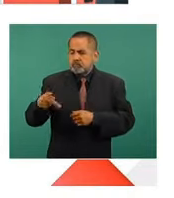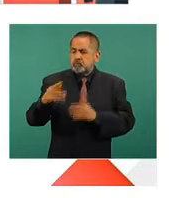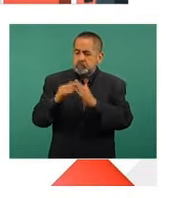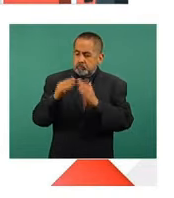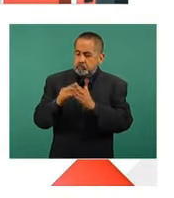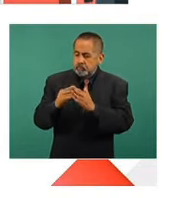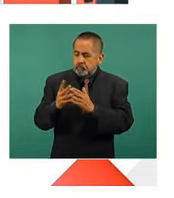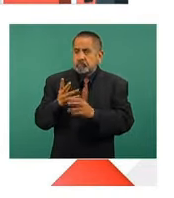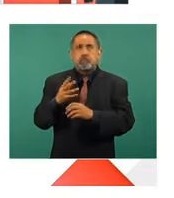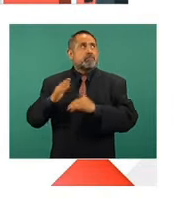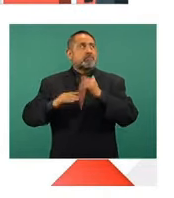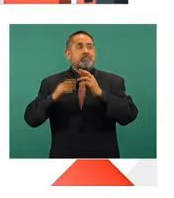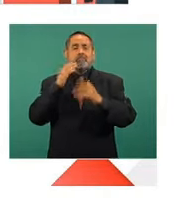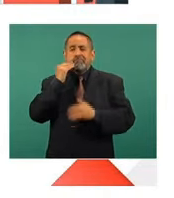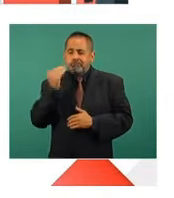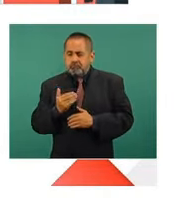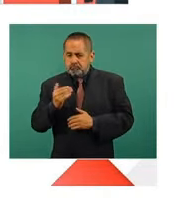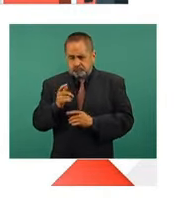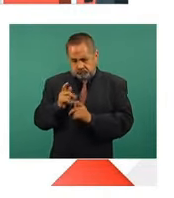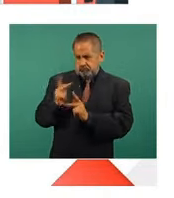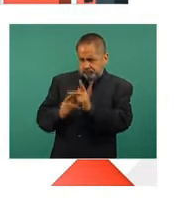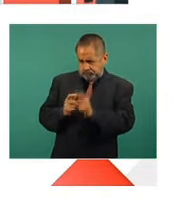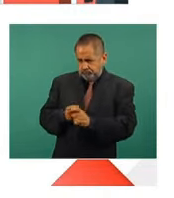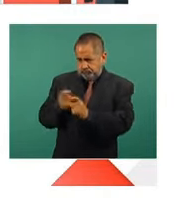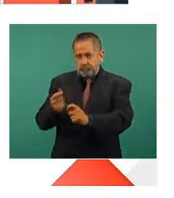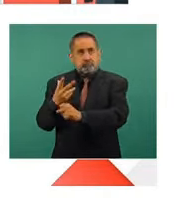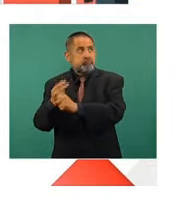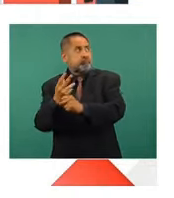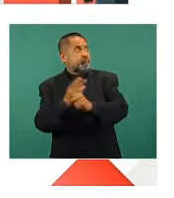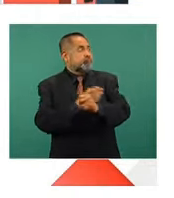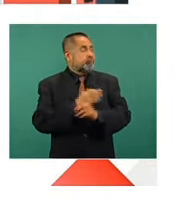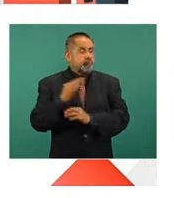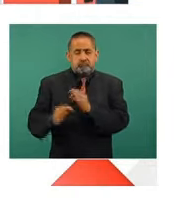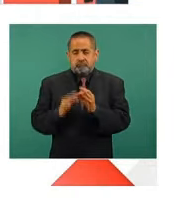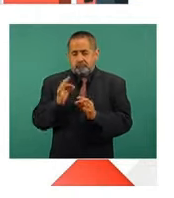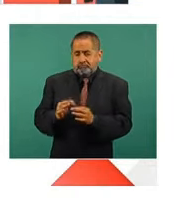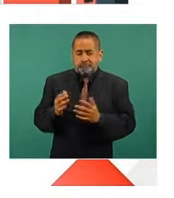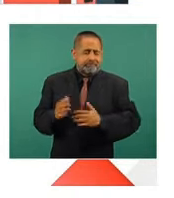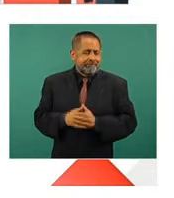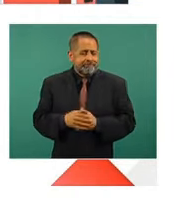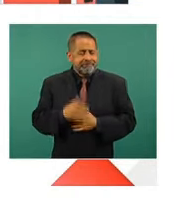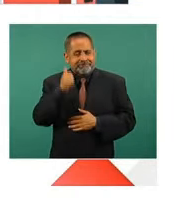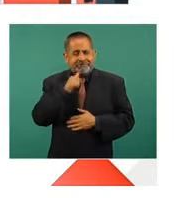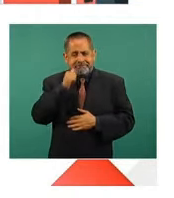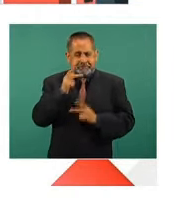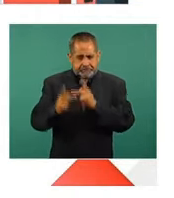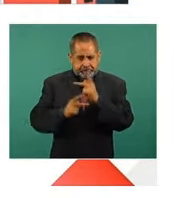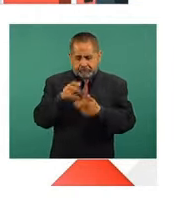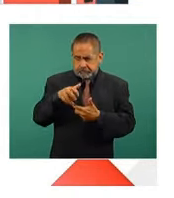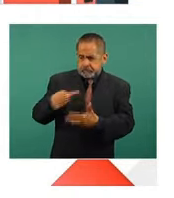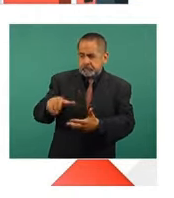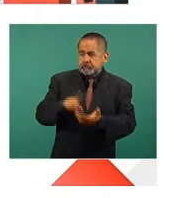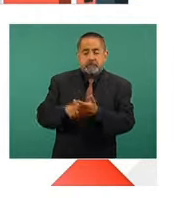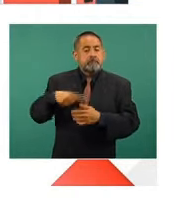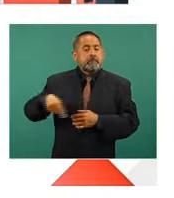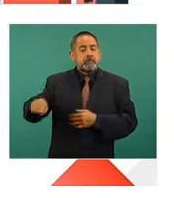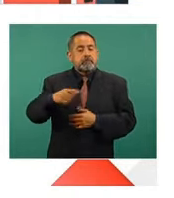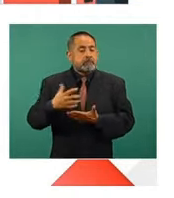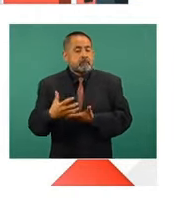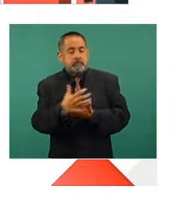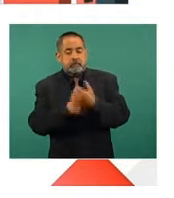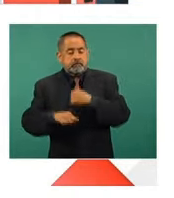construcción, ampliación de vivienda. Y sí señalar que la mayoría de los créditos van destinados precisamente a trabajadores que ganan menos